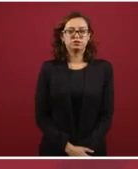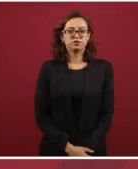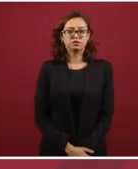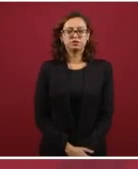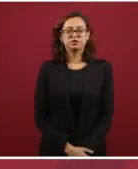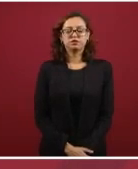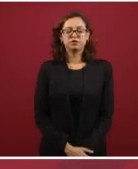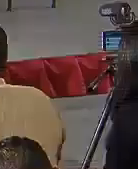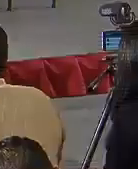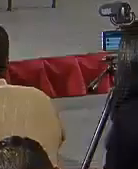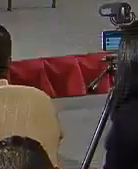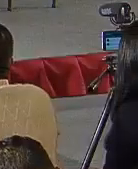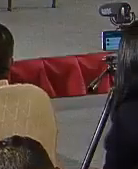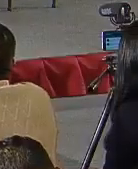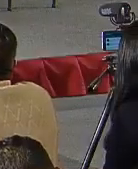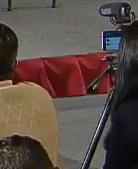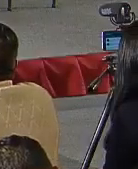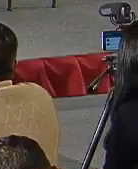2 meses,